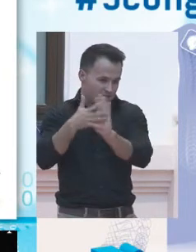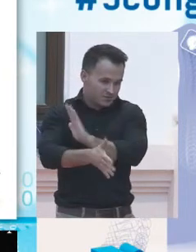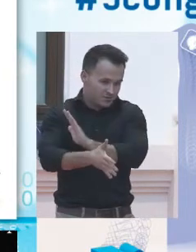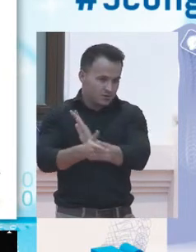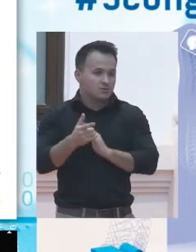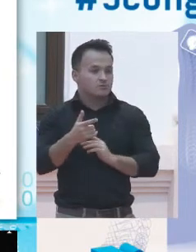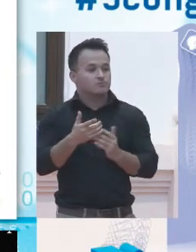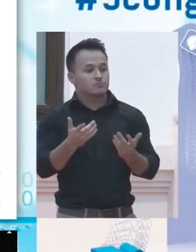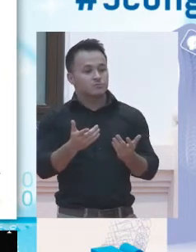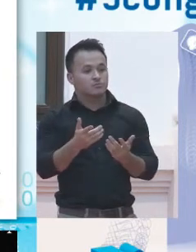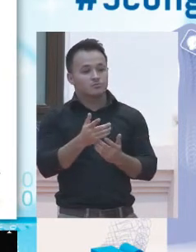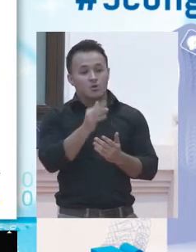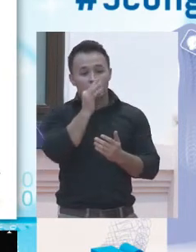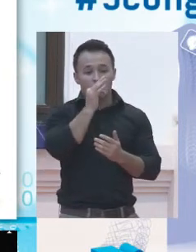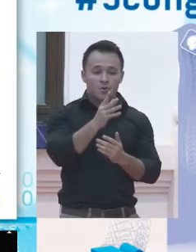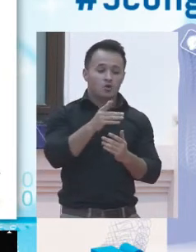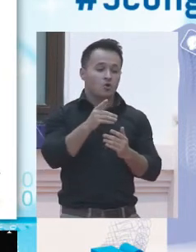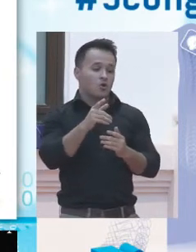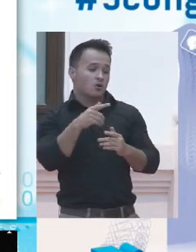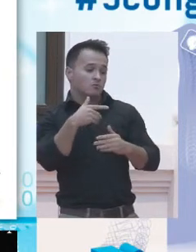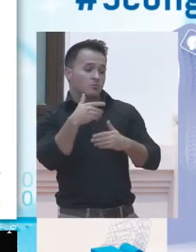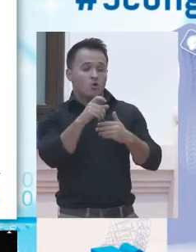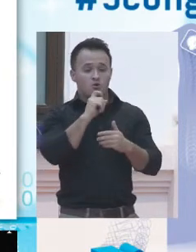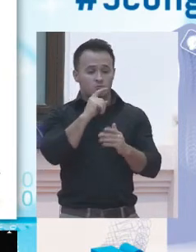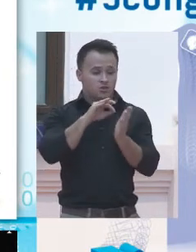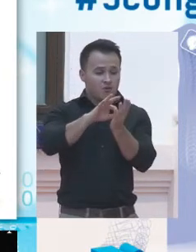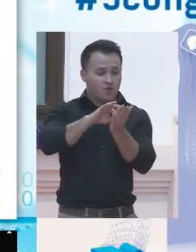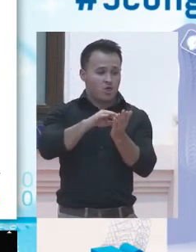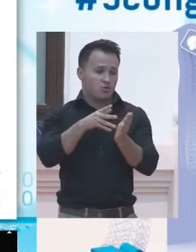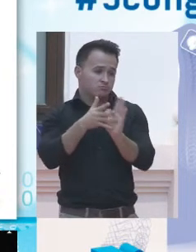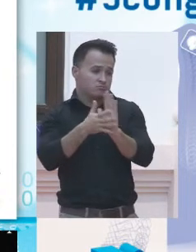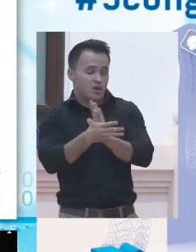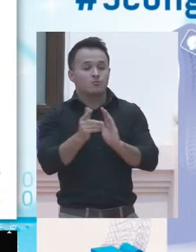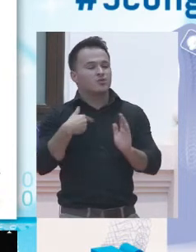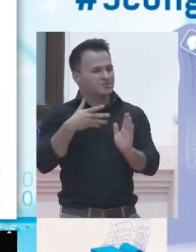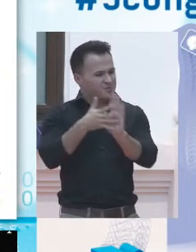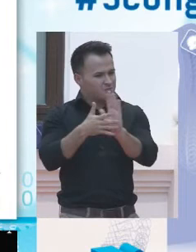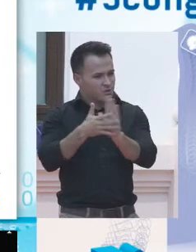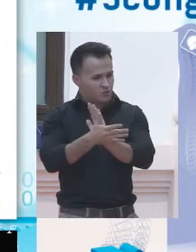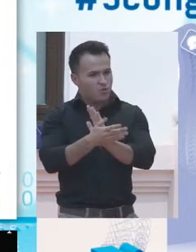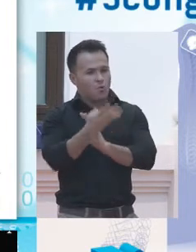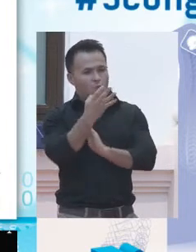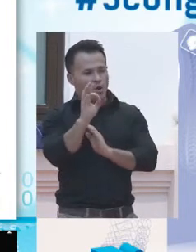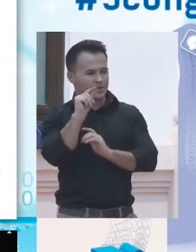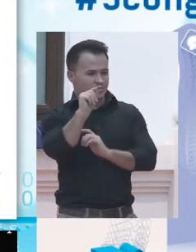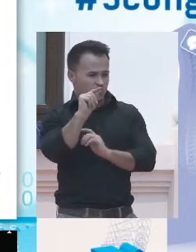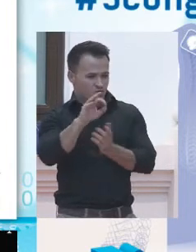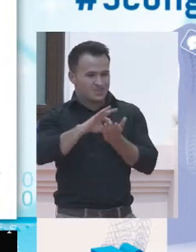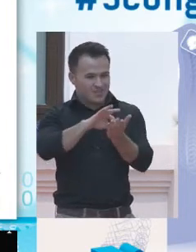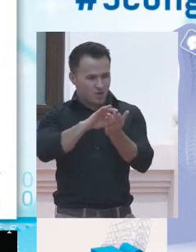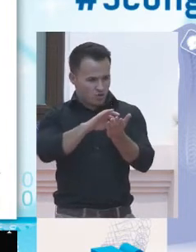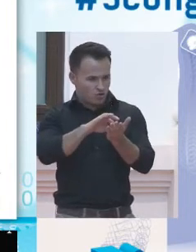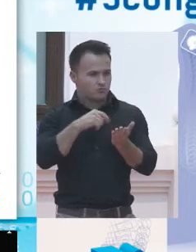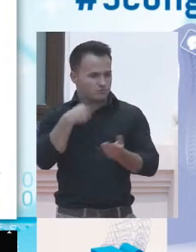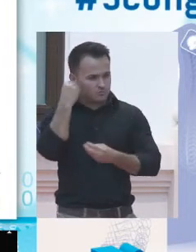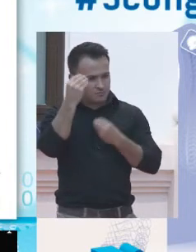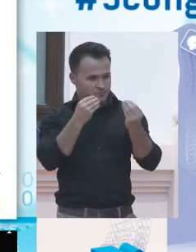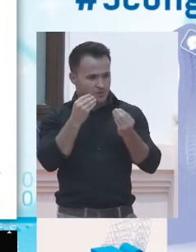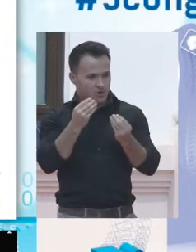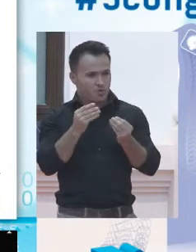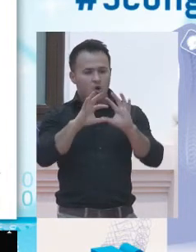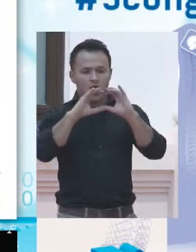una respuesta en 3 segundos, en 3 días, en 40 segundos? ¿Cuál es el nivel de servicio que yo me comprometo a darte